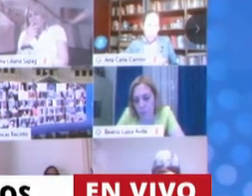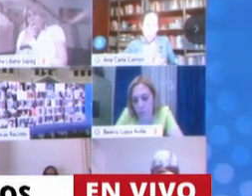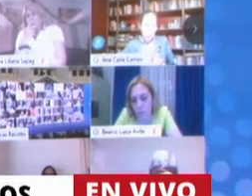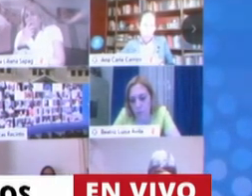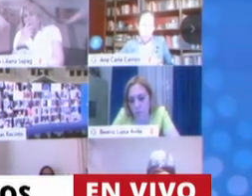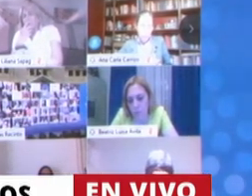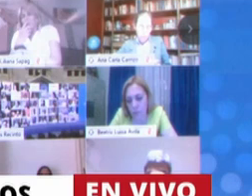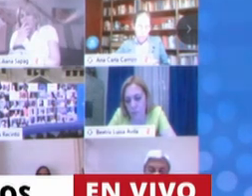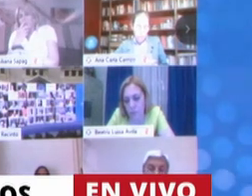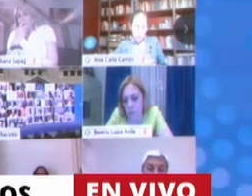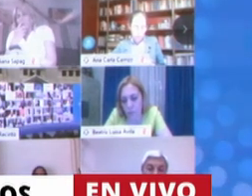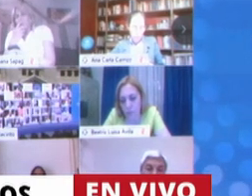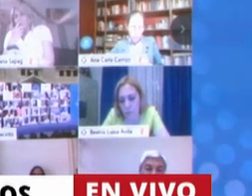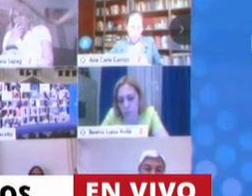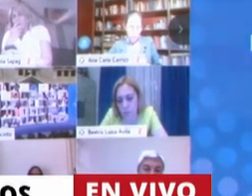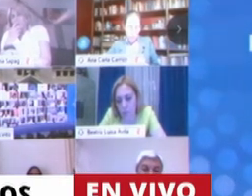al